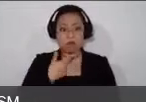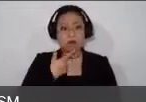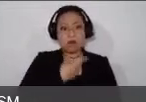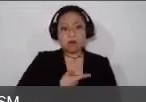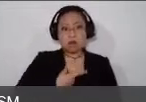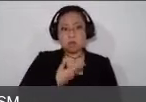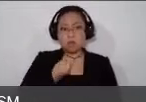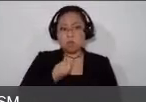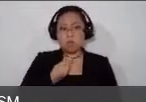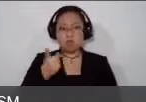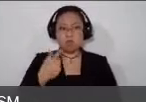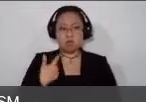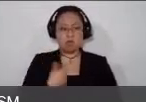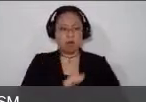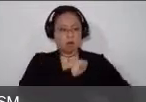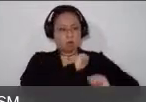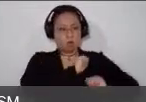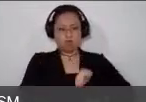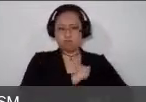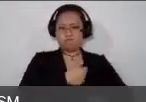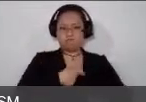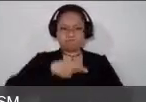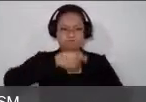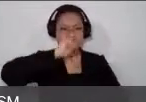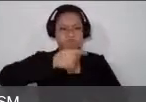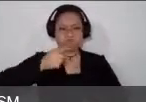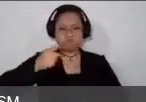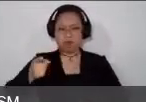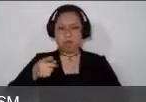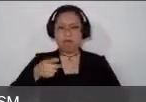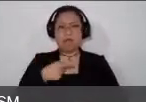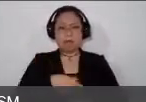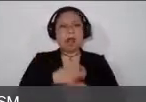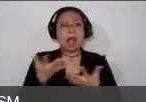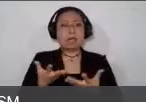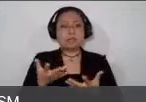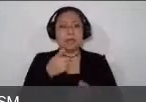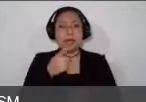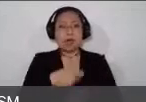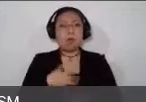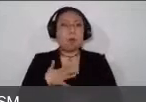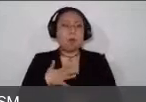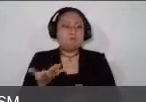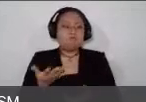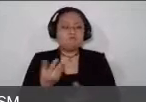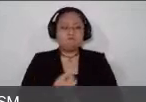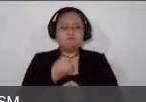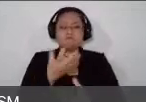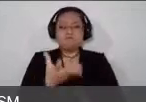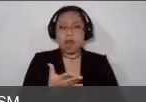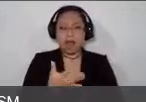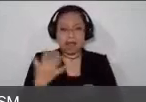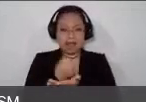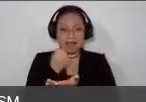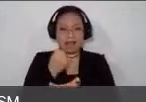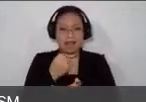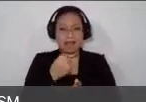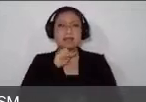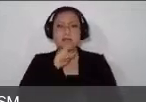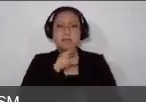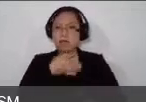ese poder como pues a través de premios y castigos total que todo el mundo le tenía mucho miedo